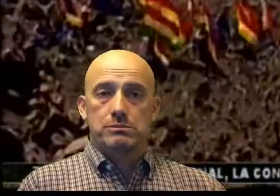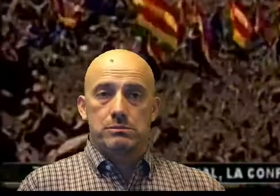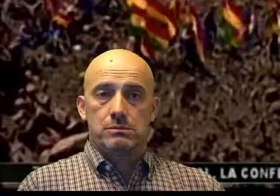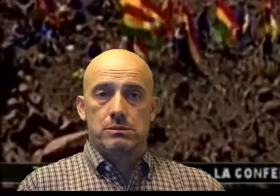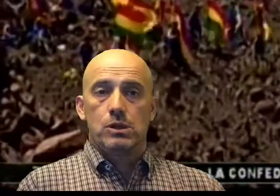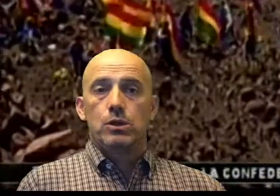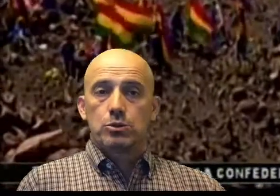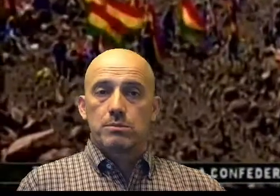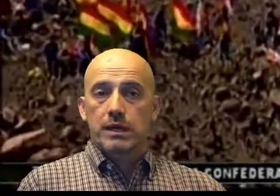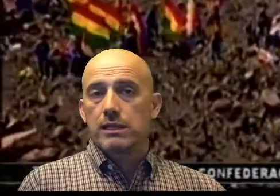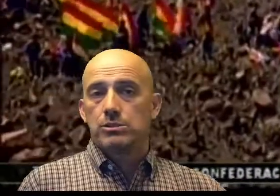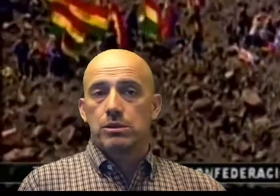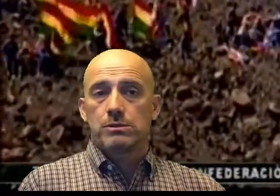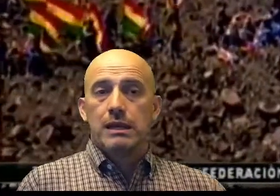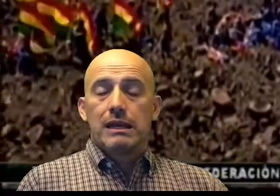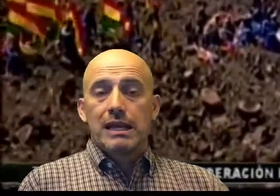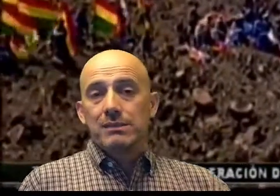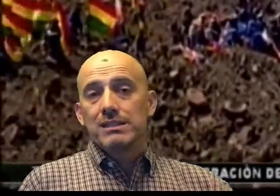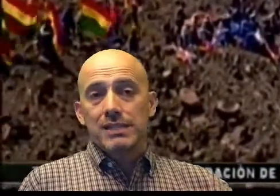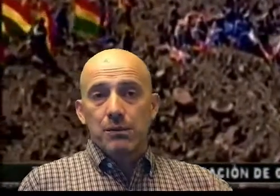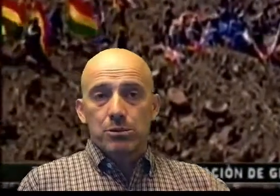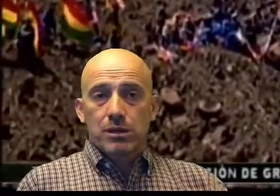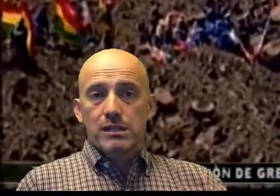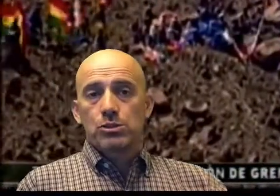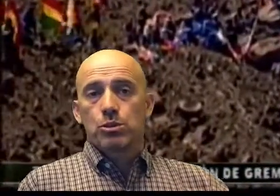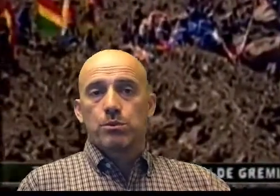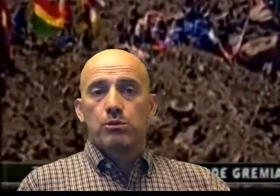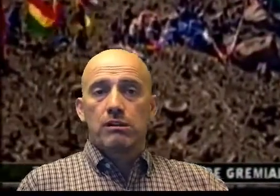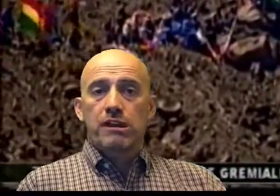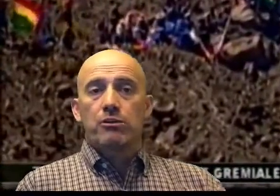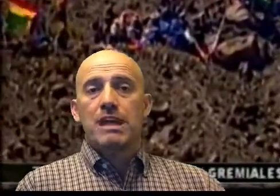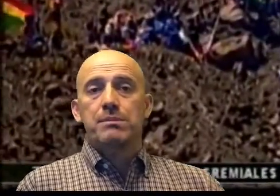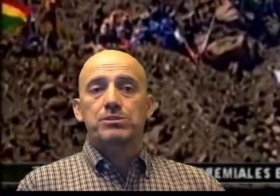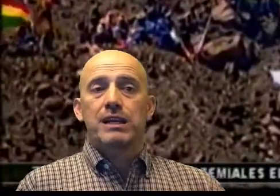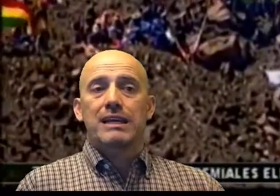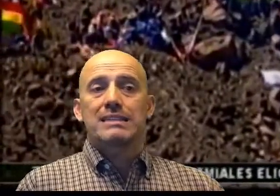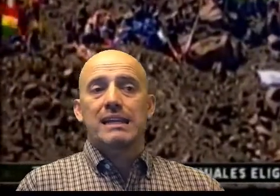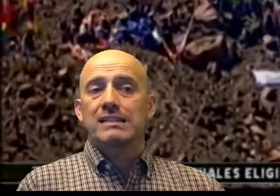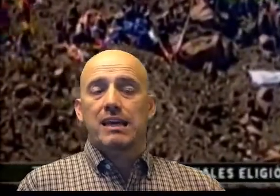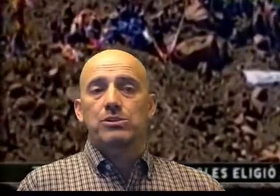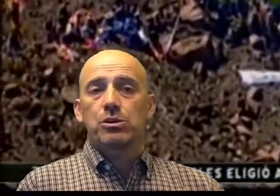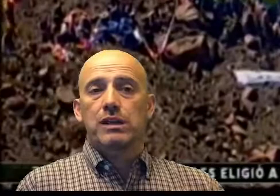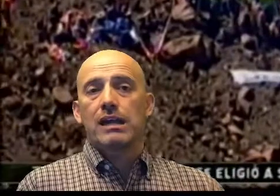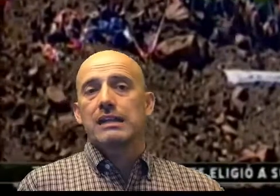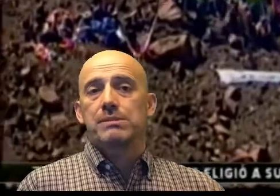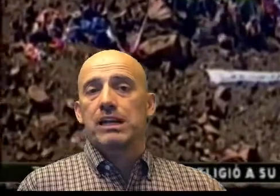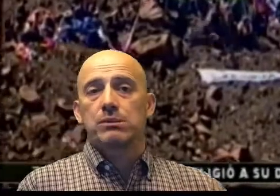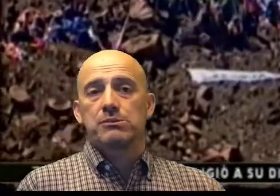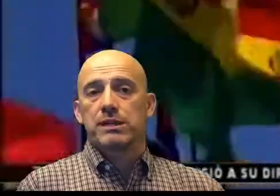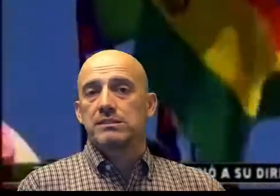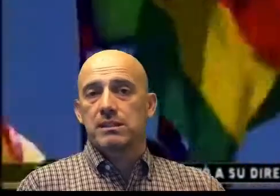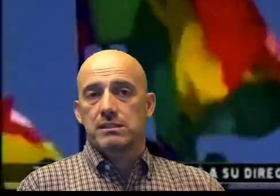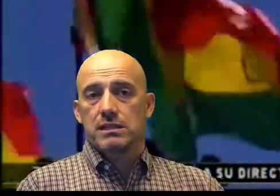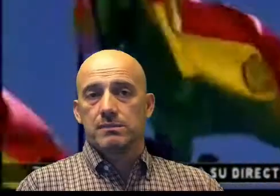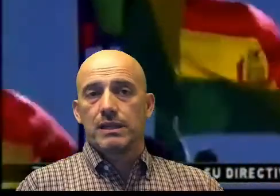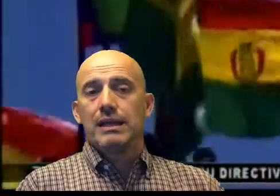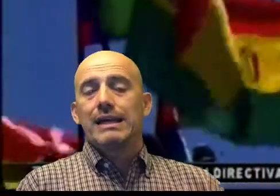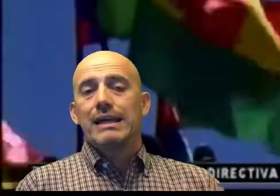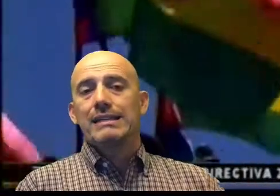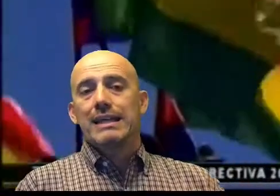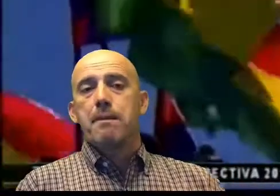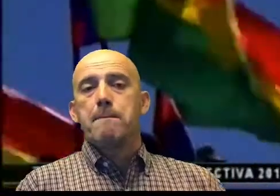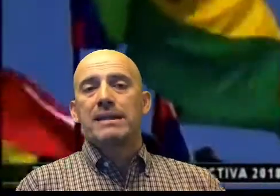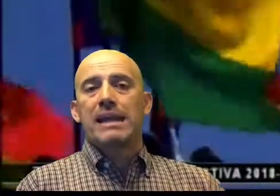imaginación su imaginación lamentamos que viendo el pueblo boliviano haya personas que se quede esta historia y las repitan como si fueran ciertas